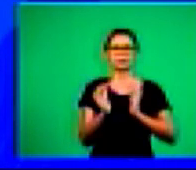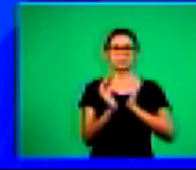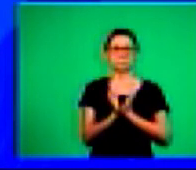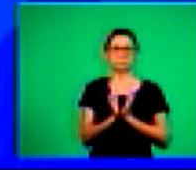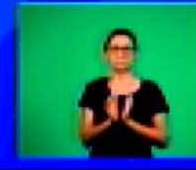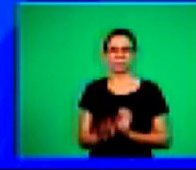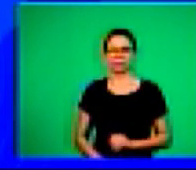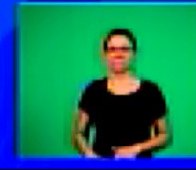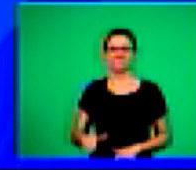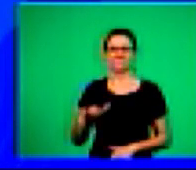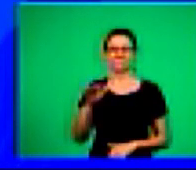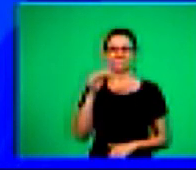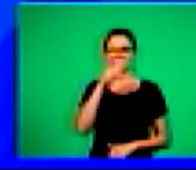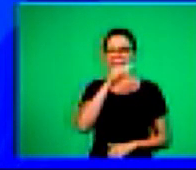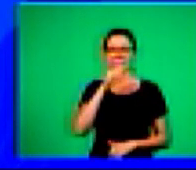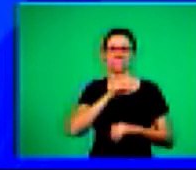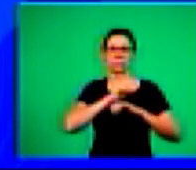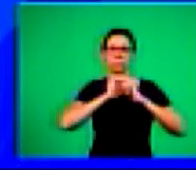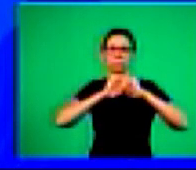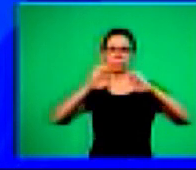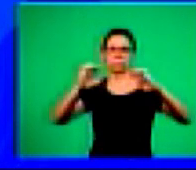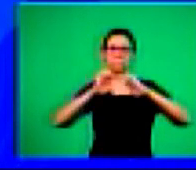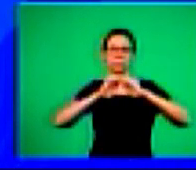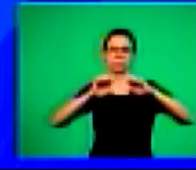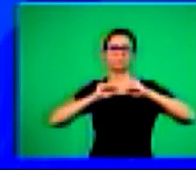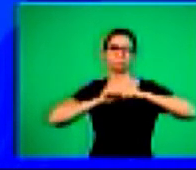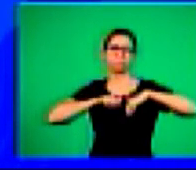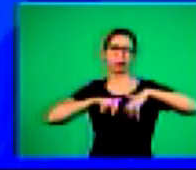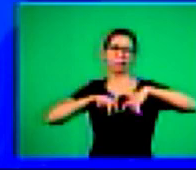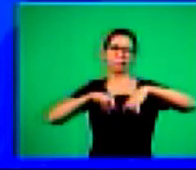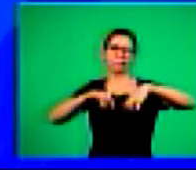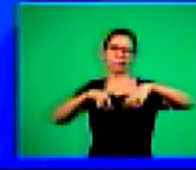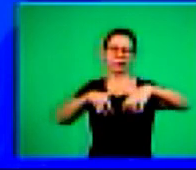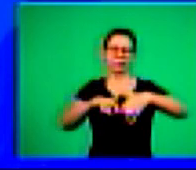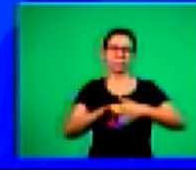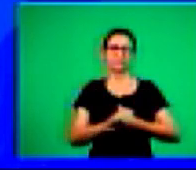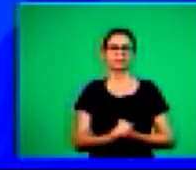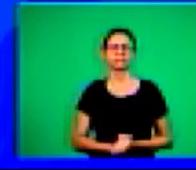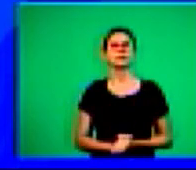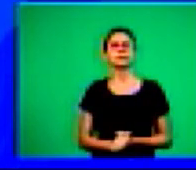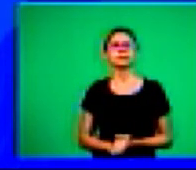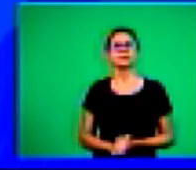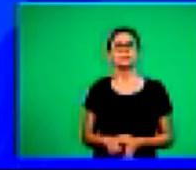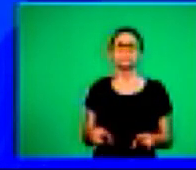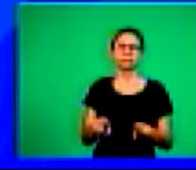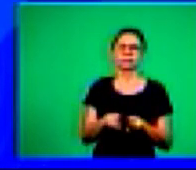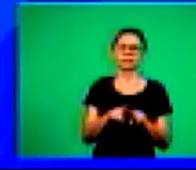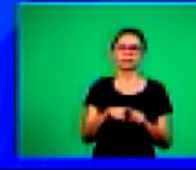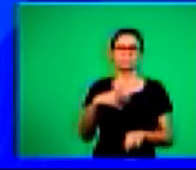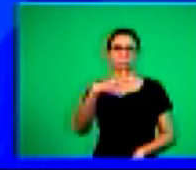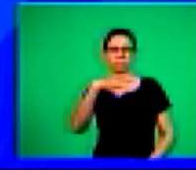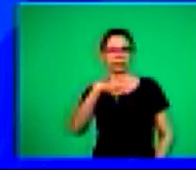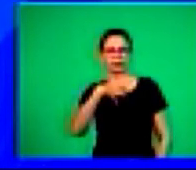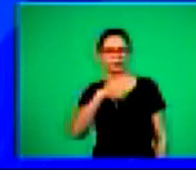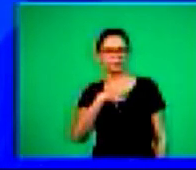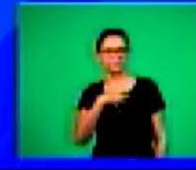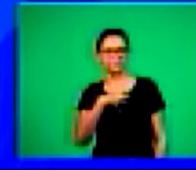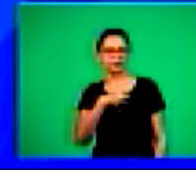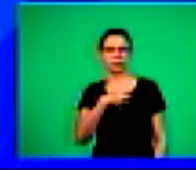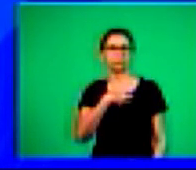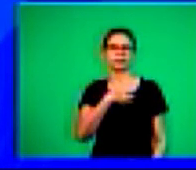de niños salieron a una evangelización por las calles y también en guarandinga en el estado de bahía